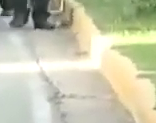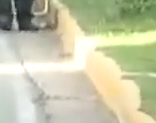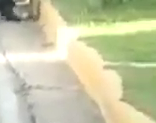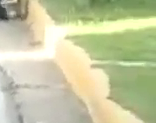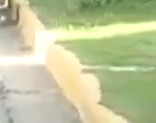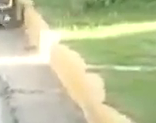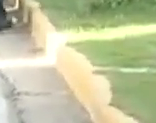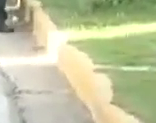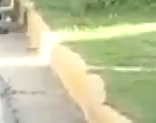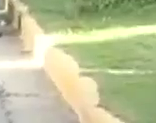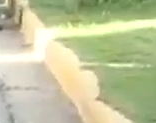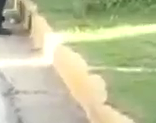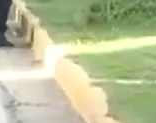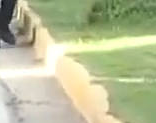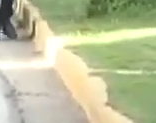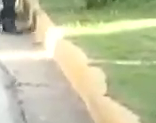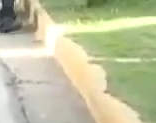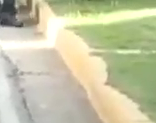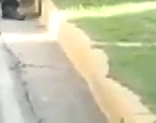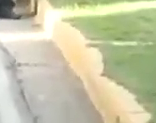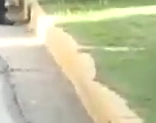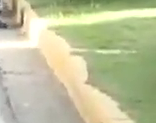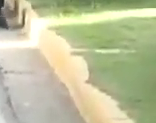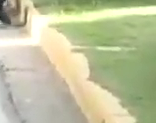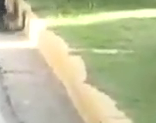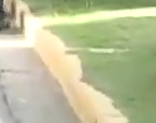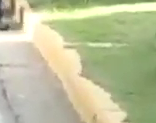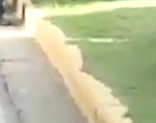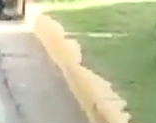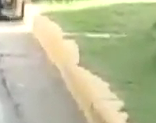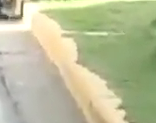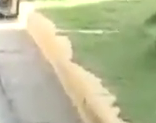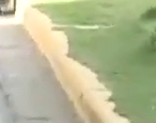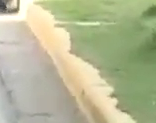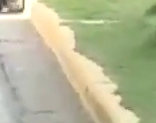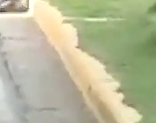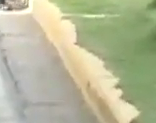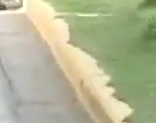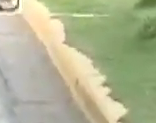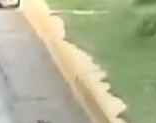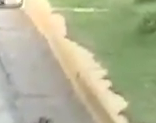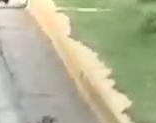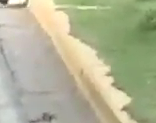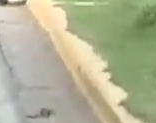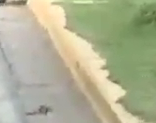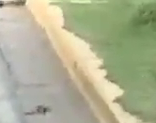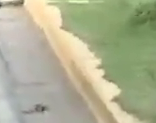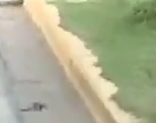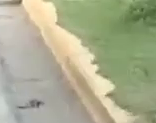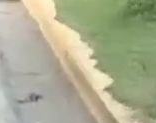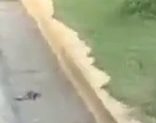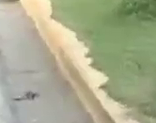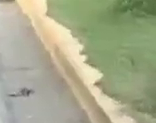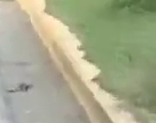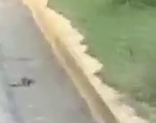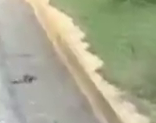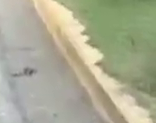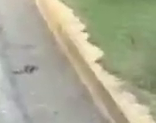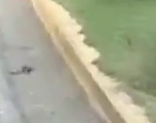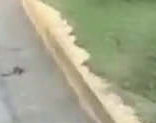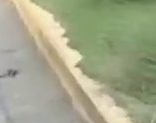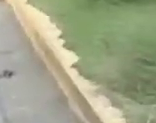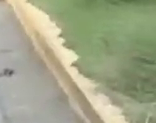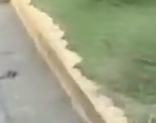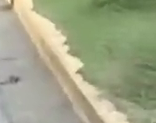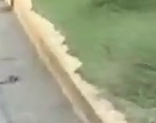Iniciamos esta transmisión porque el jefe de Estado a esta hora lanzará el Plan Vacacional Comunitario